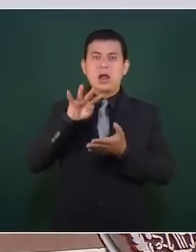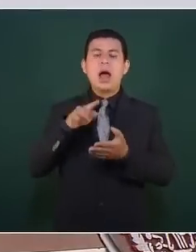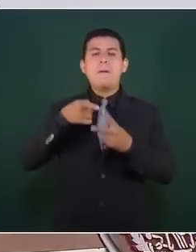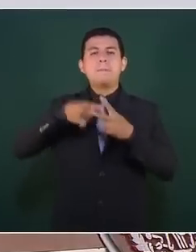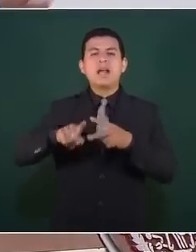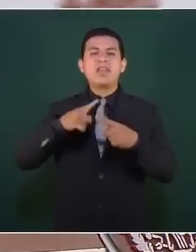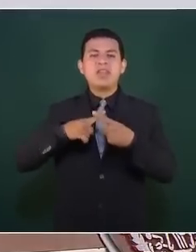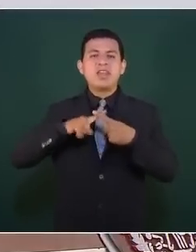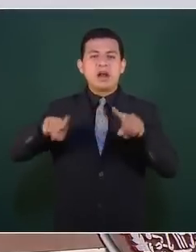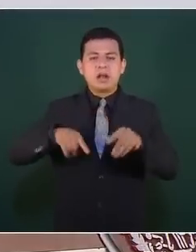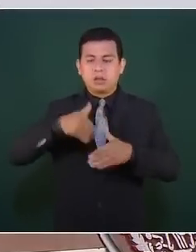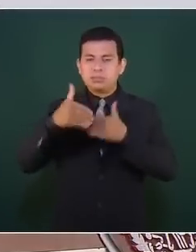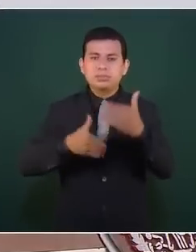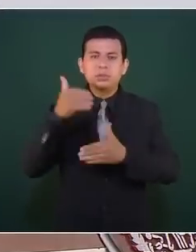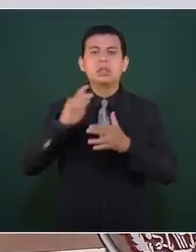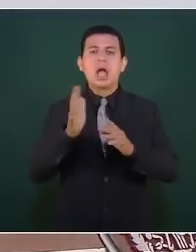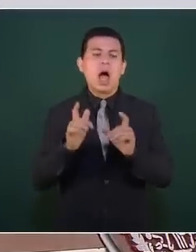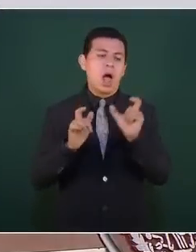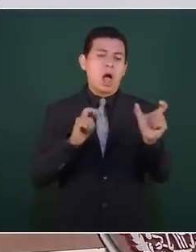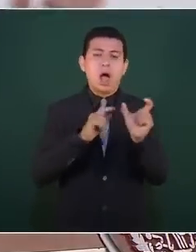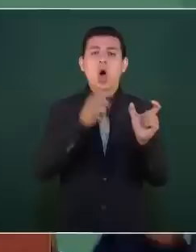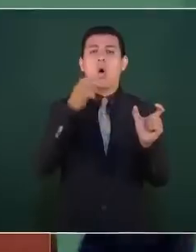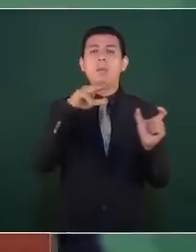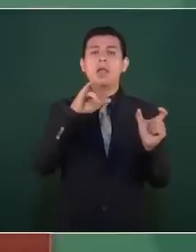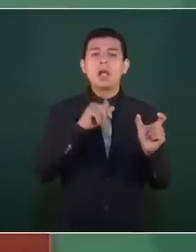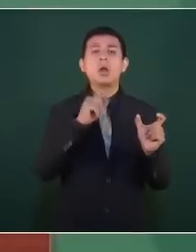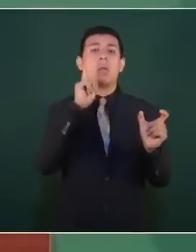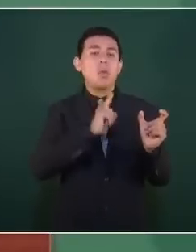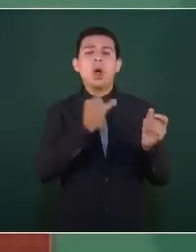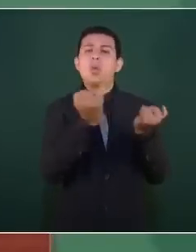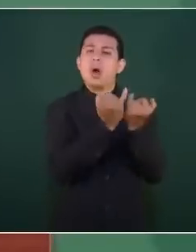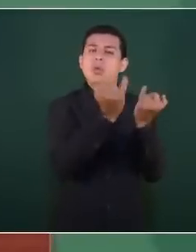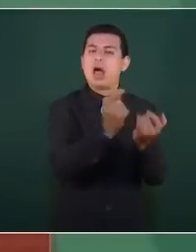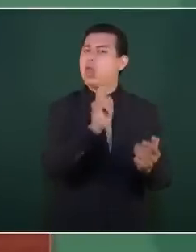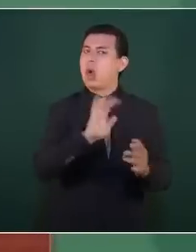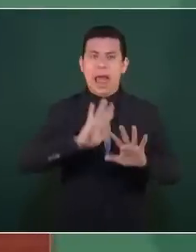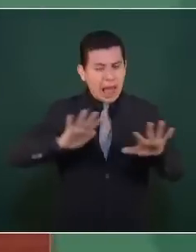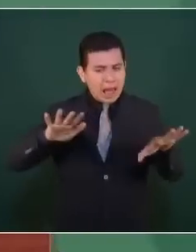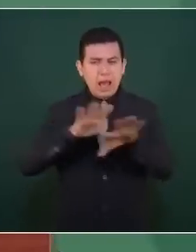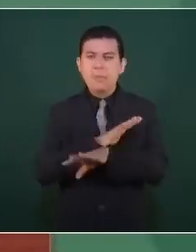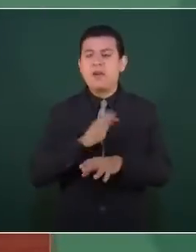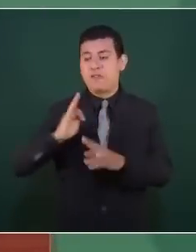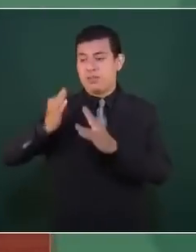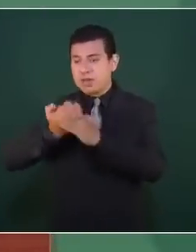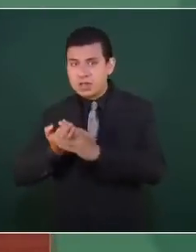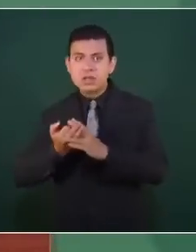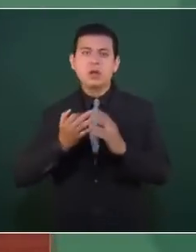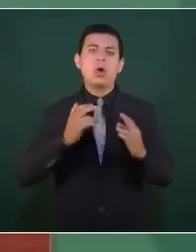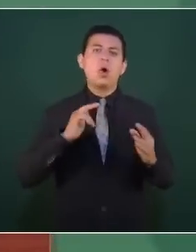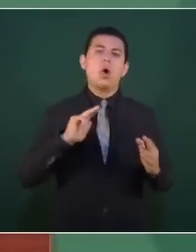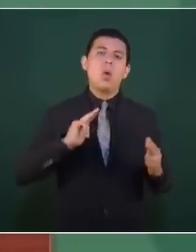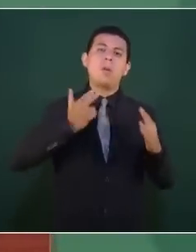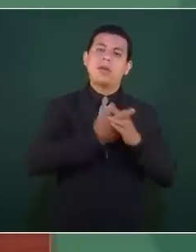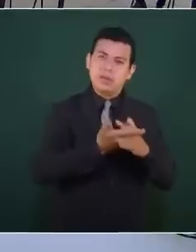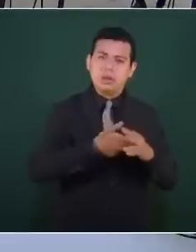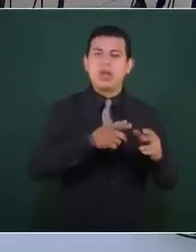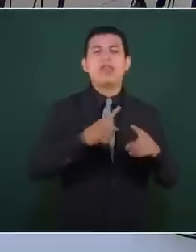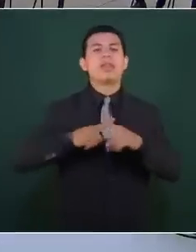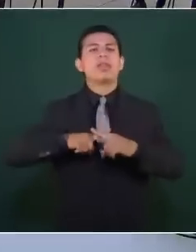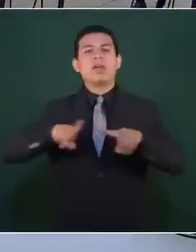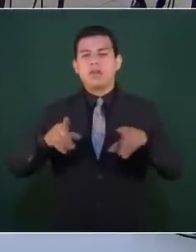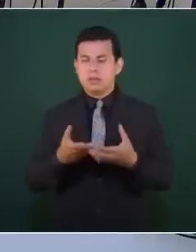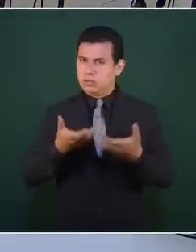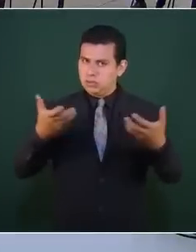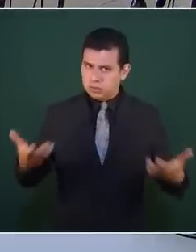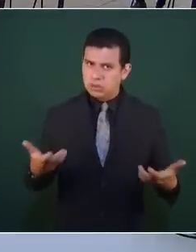2019, en algunos estados viene de 2016, en fin, para atrás. Entonces, nos comprometemos a revisarlo con mucho